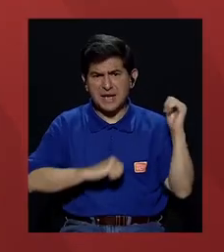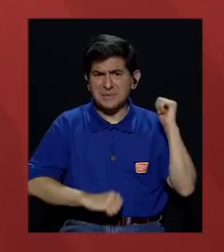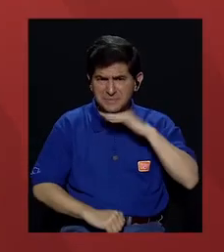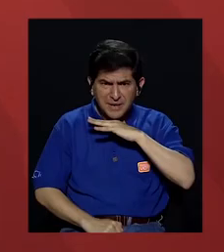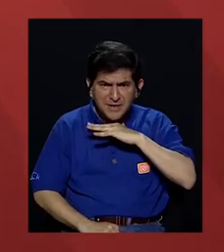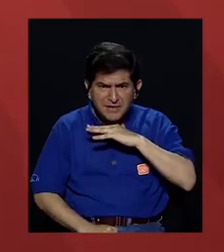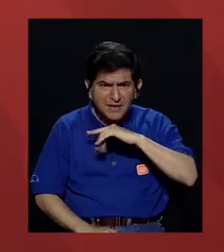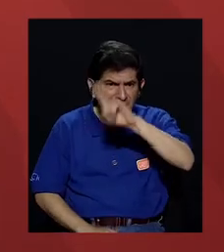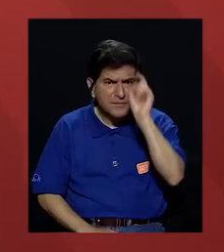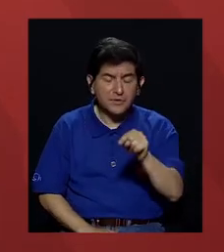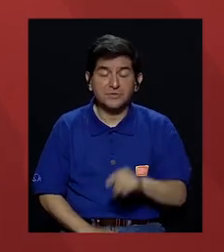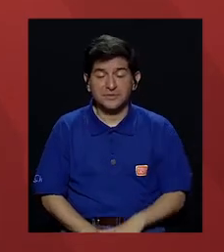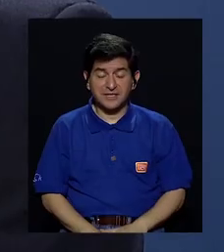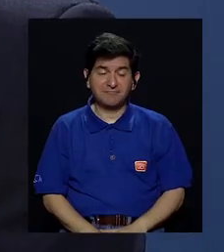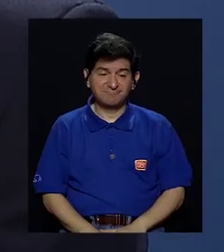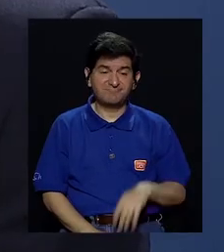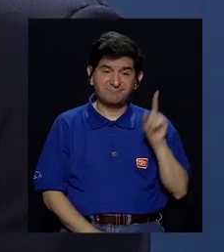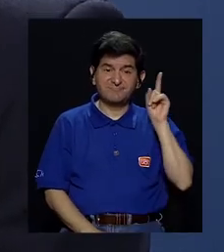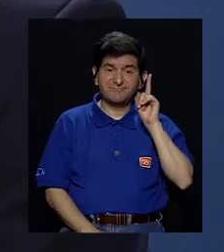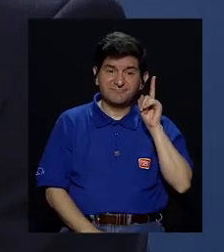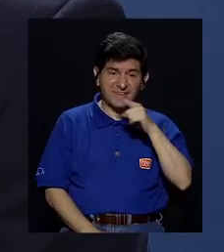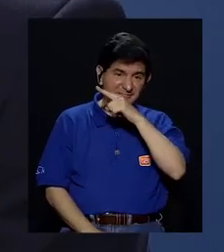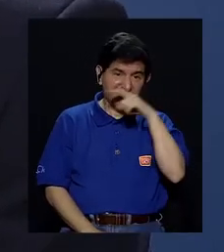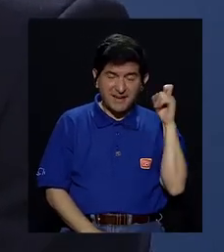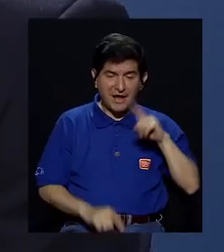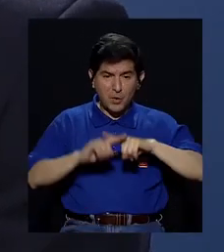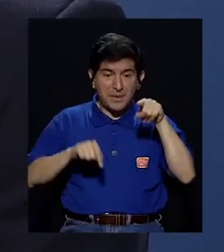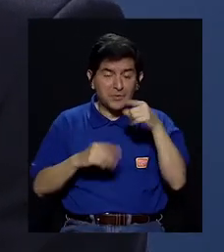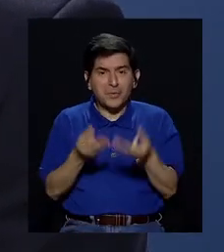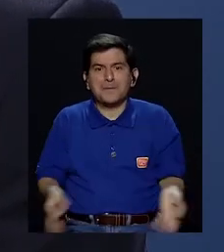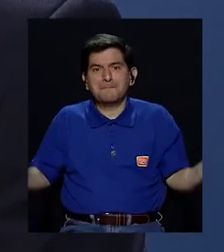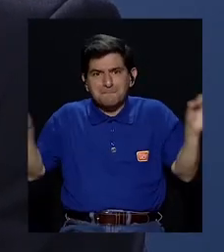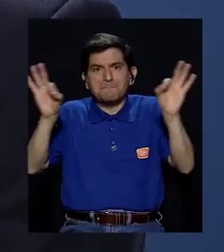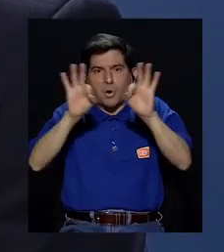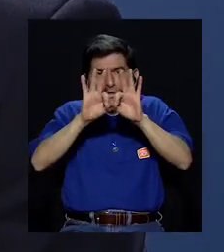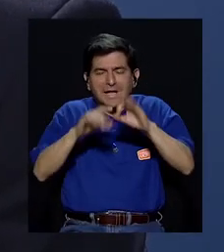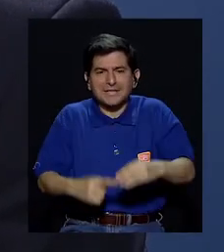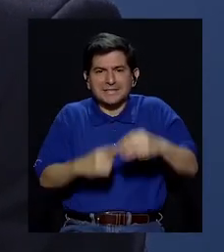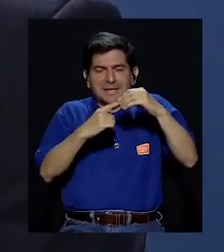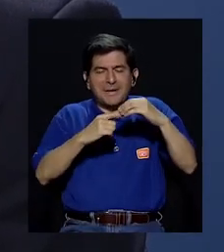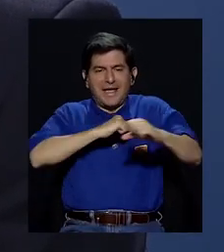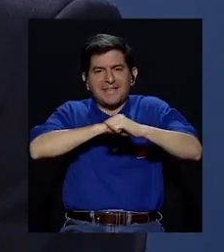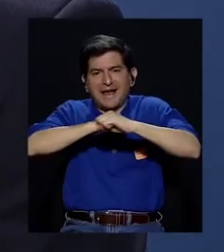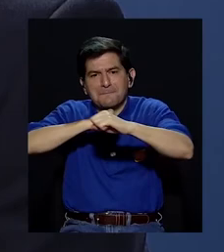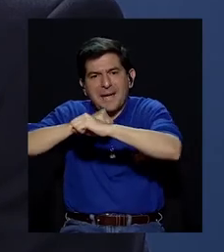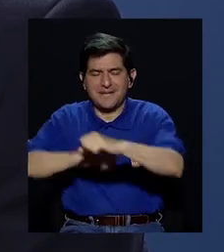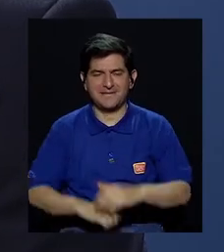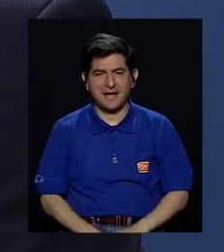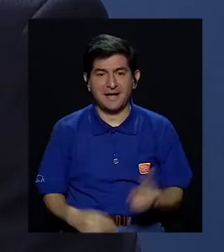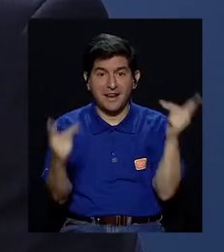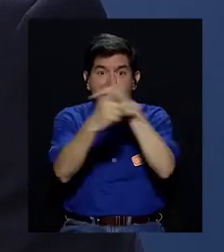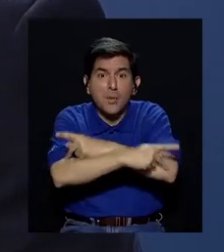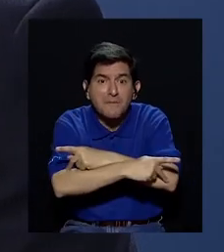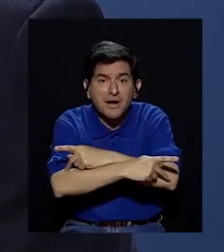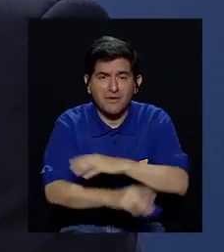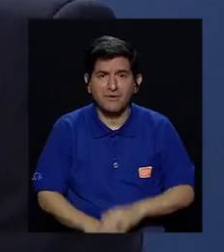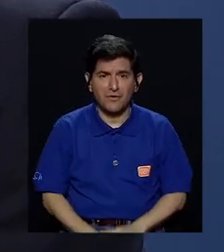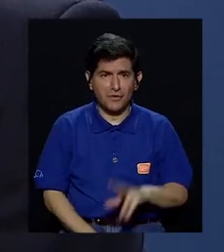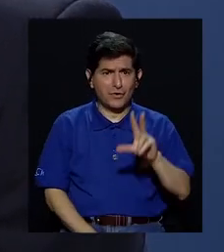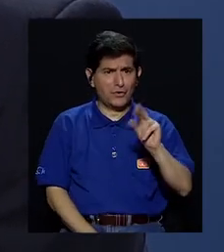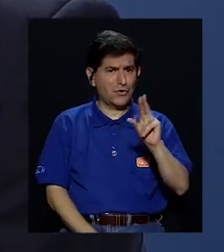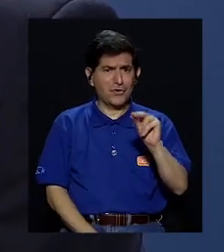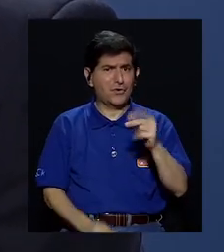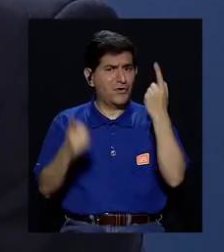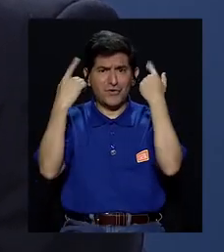de hecho suena feo si lo de esta manera pero la campaña asus ha sido lo más relevante que hemos tenido esa campaña y lo peor es que no ha